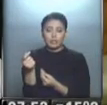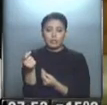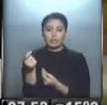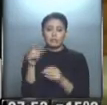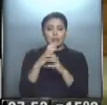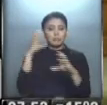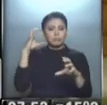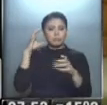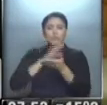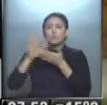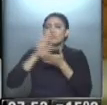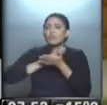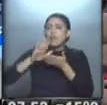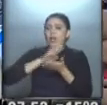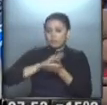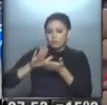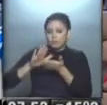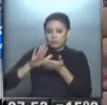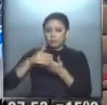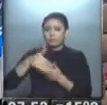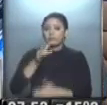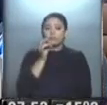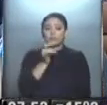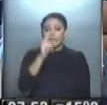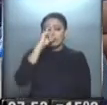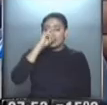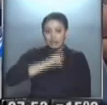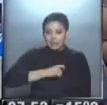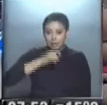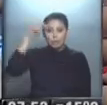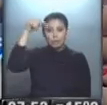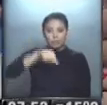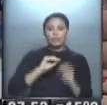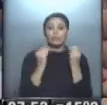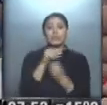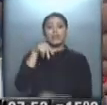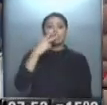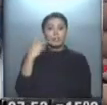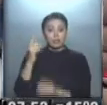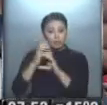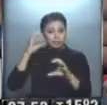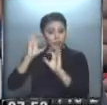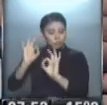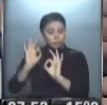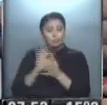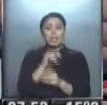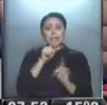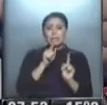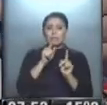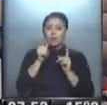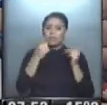los coches 0 kilómetros de la línea Belgrano Sur. Son 81 coches. Esta es una operación que